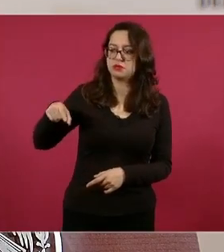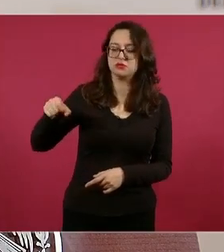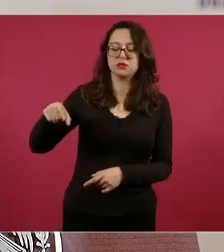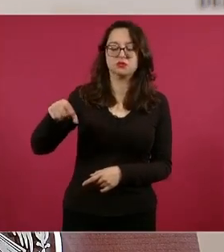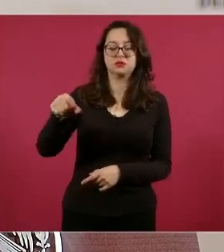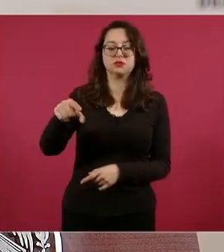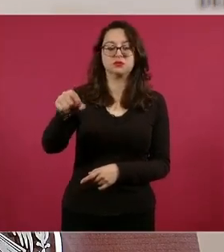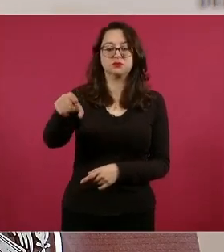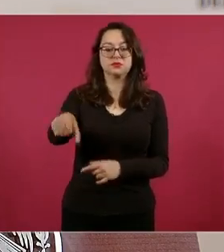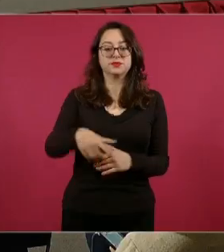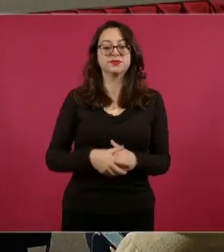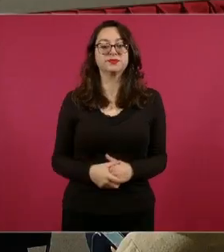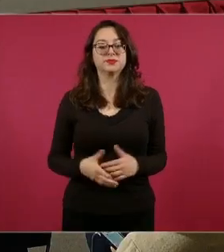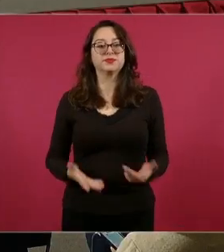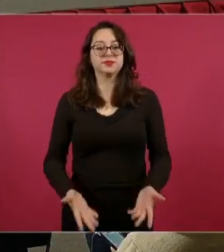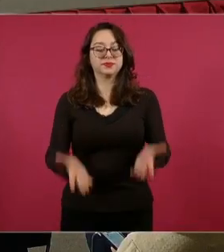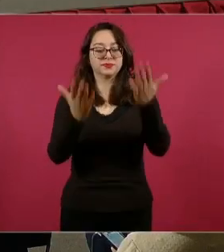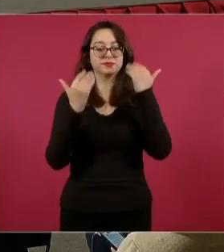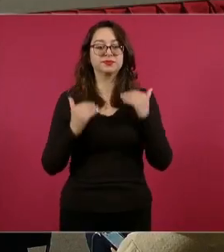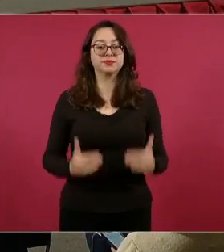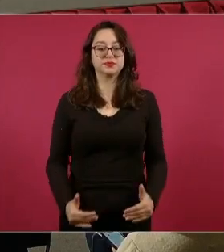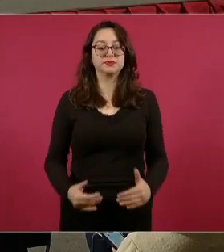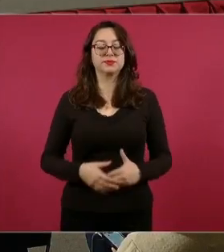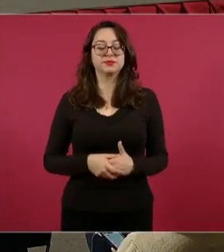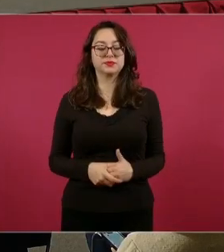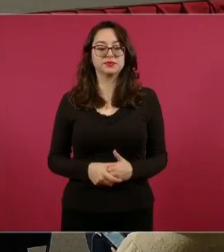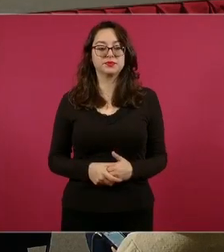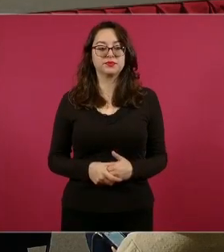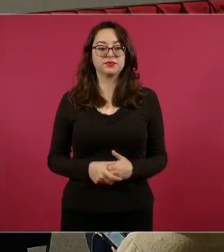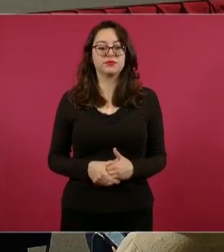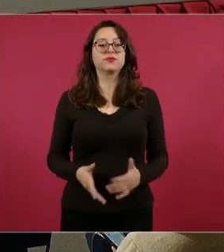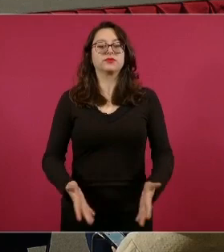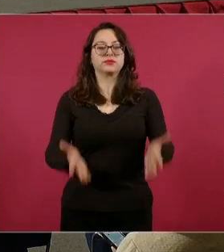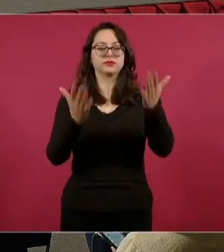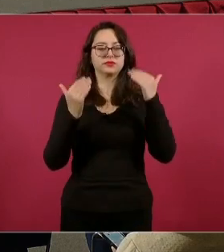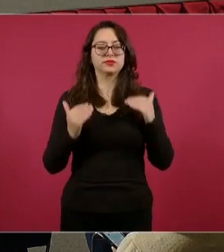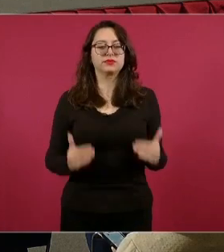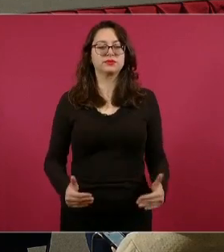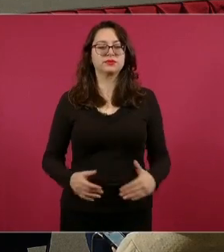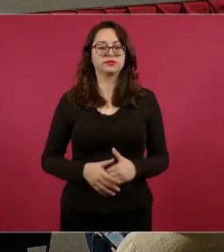nacional. La siguiente, por favor.